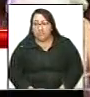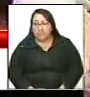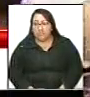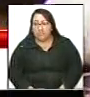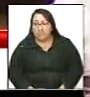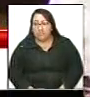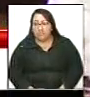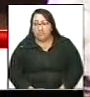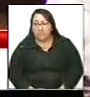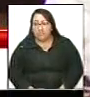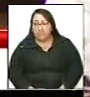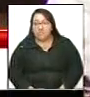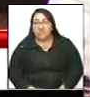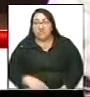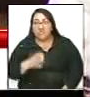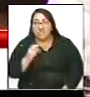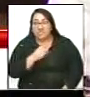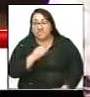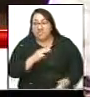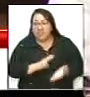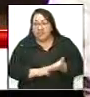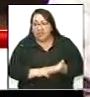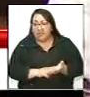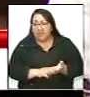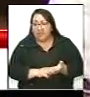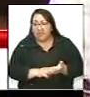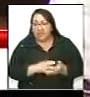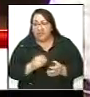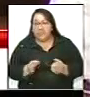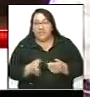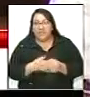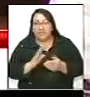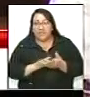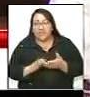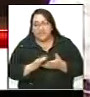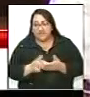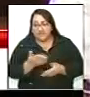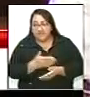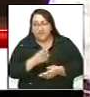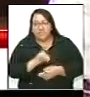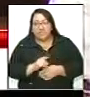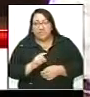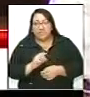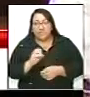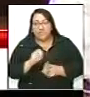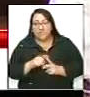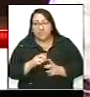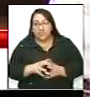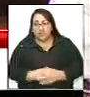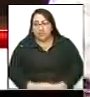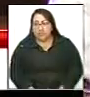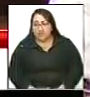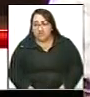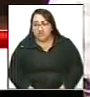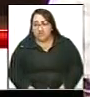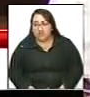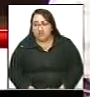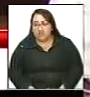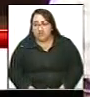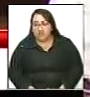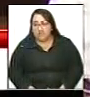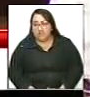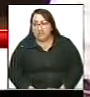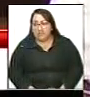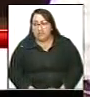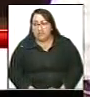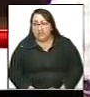me dijeron que el señor ese defensor iba a cerrar, tiene usted, perdón, el uso de la palabra, señor contralor, y después,